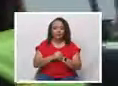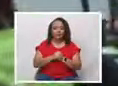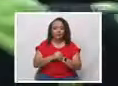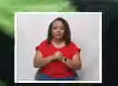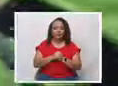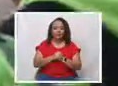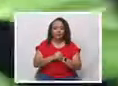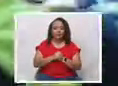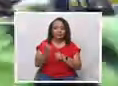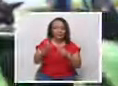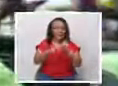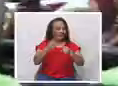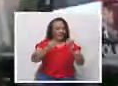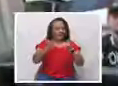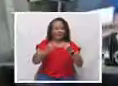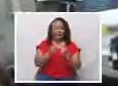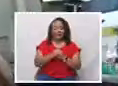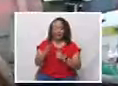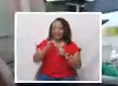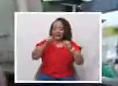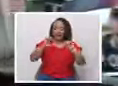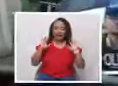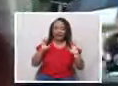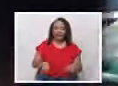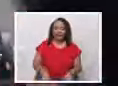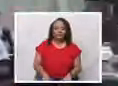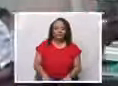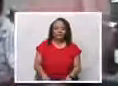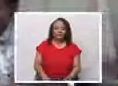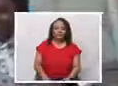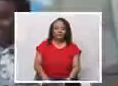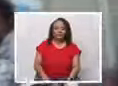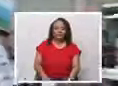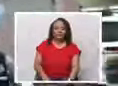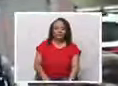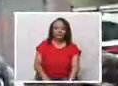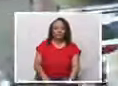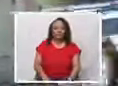Ahí se suben al vehículo como pueden. Sherman.